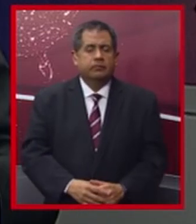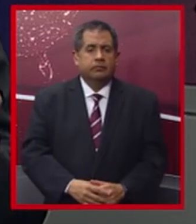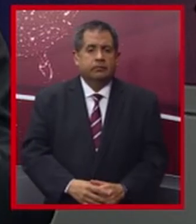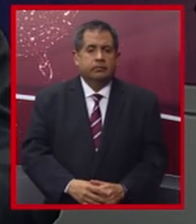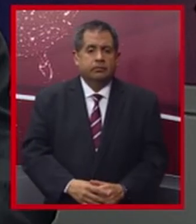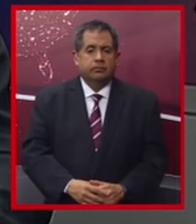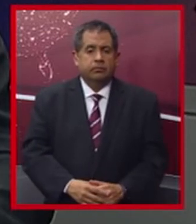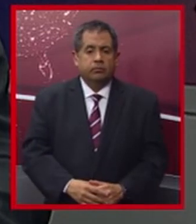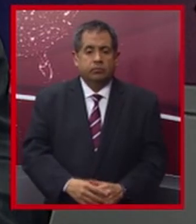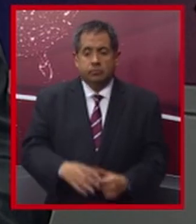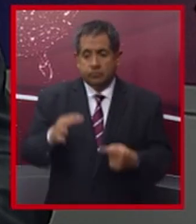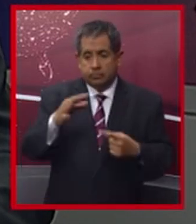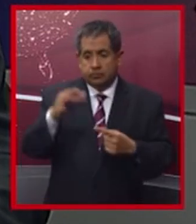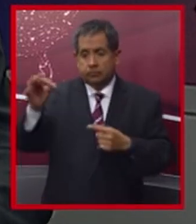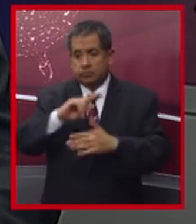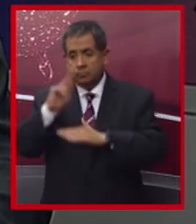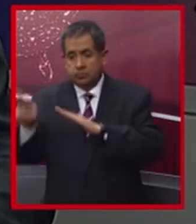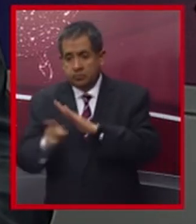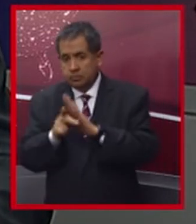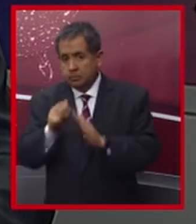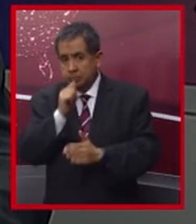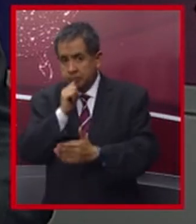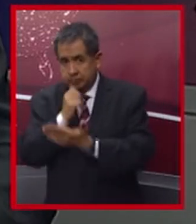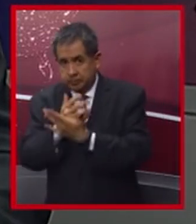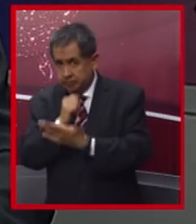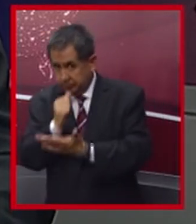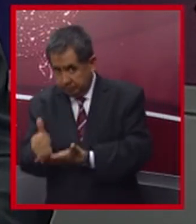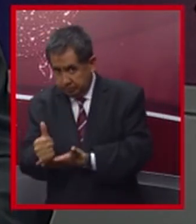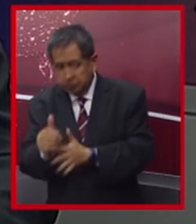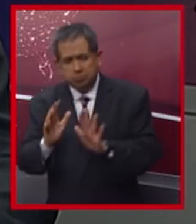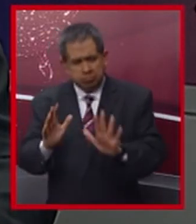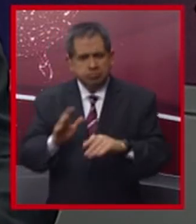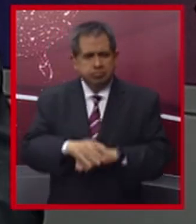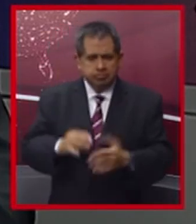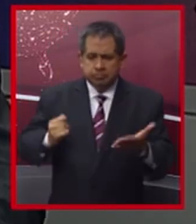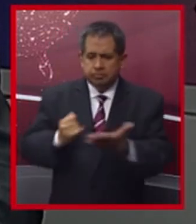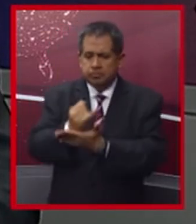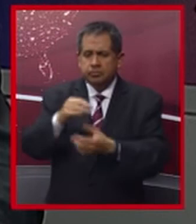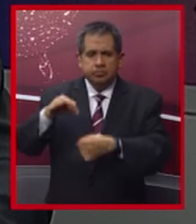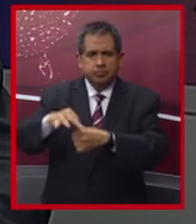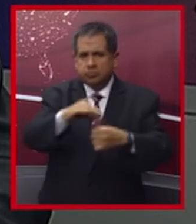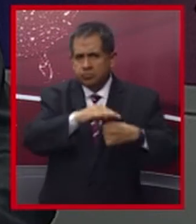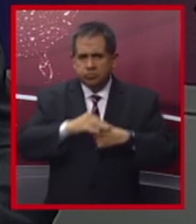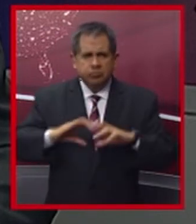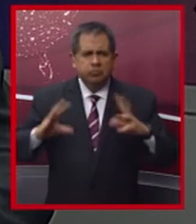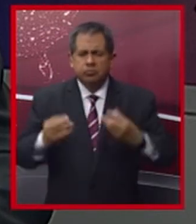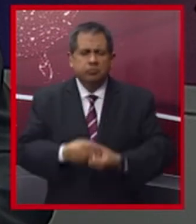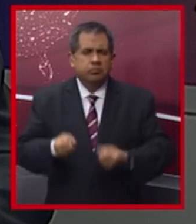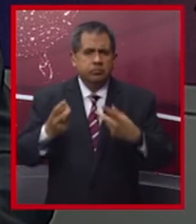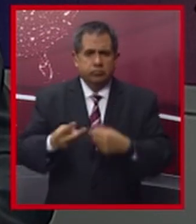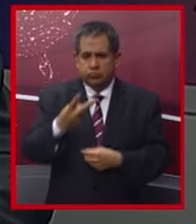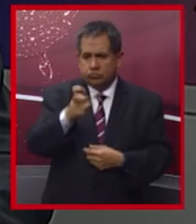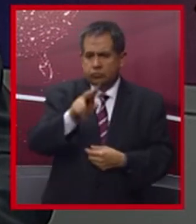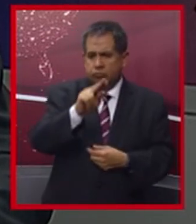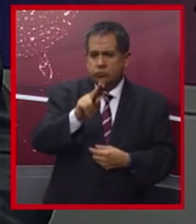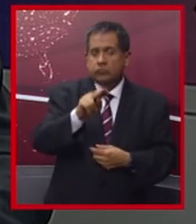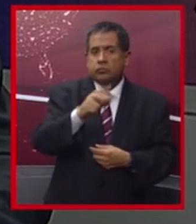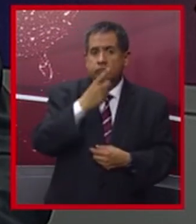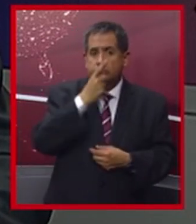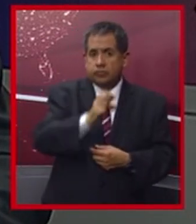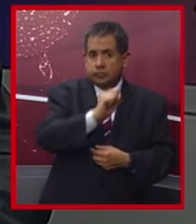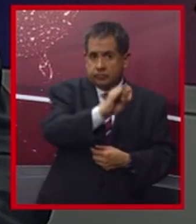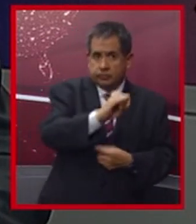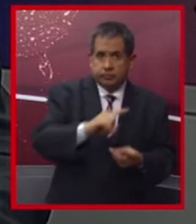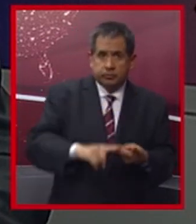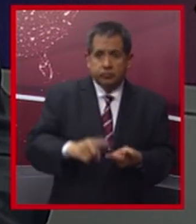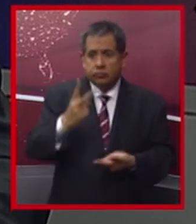Bueno, como no se presentaron reservas y agotada la lista de oradores, el dictamen se sometió a votación. El resultado: 280 sufragios a